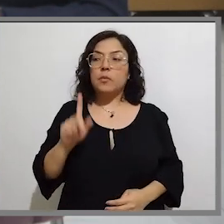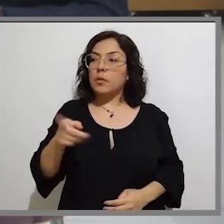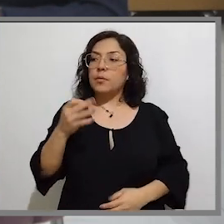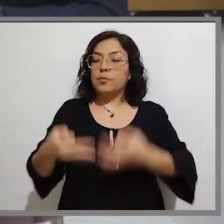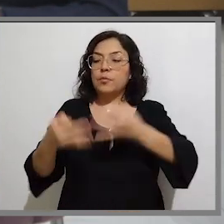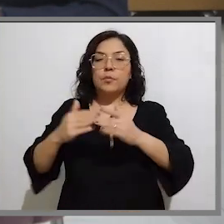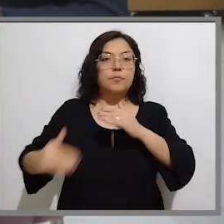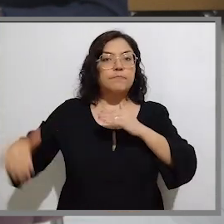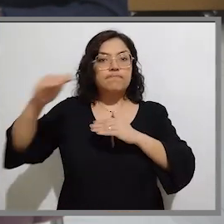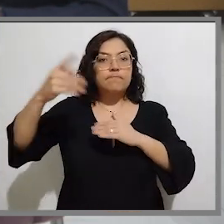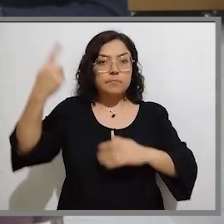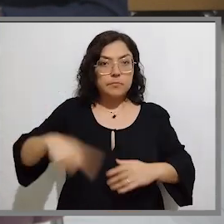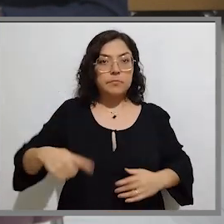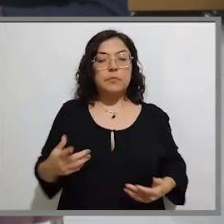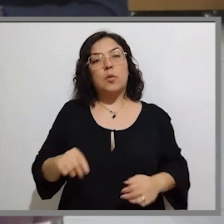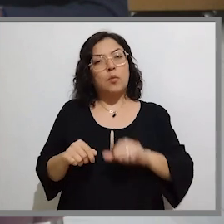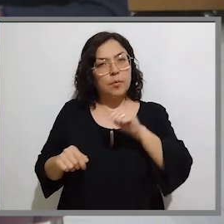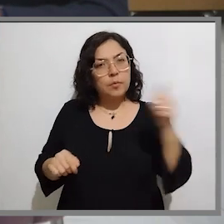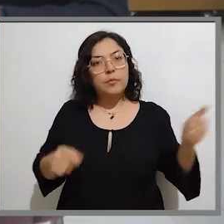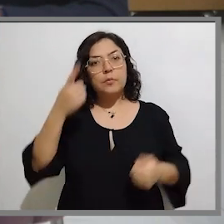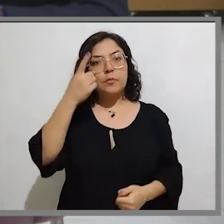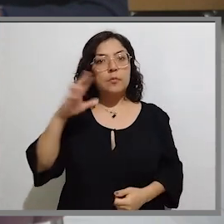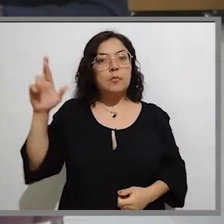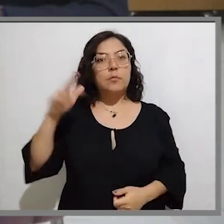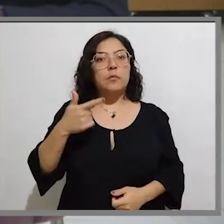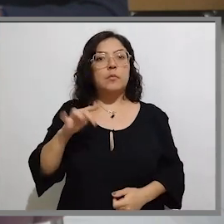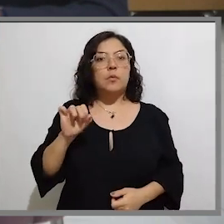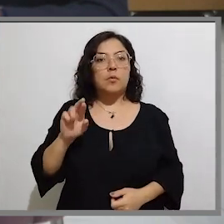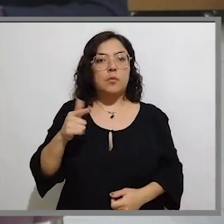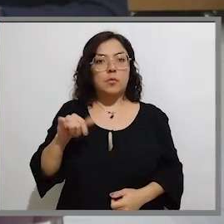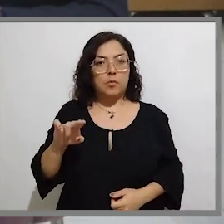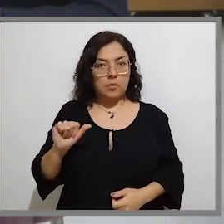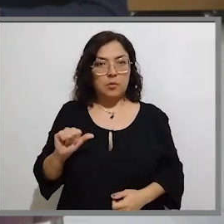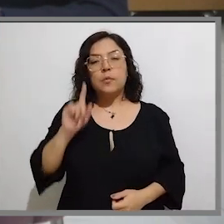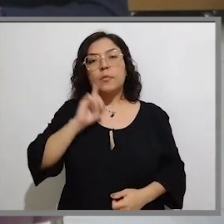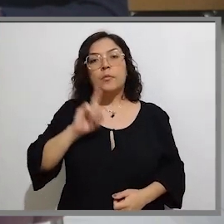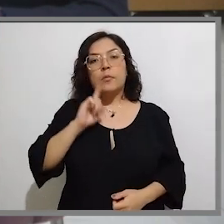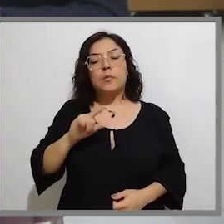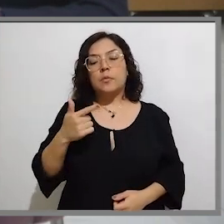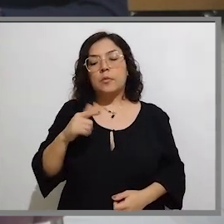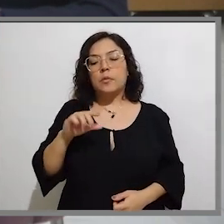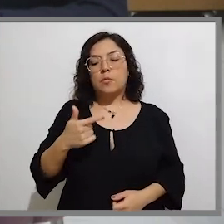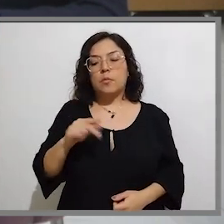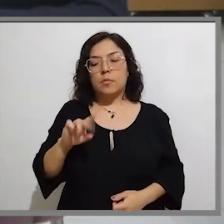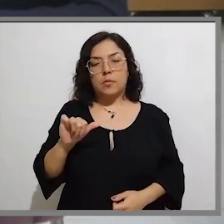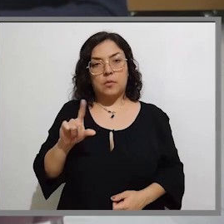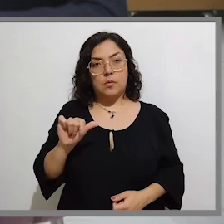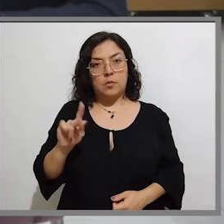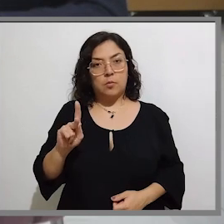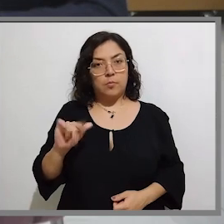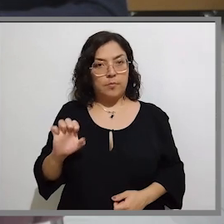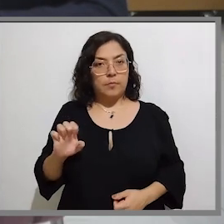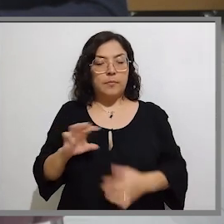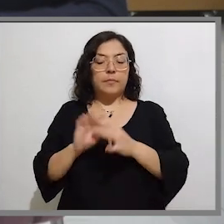Tribunal Electoral. También de la doctora Georgina Cárdenas y de Guadalupe Galván García, la manósfera y los procesos